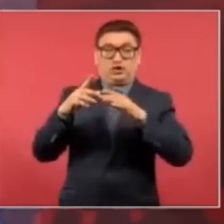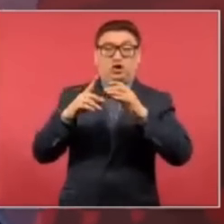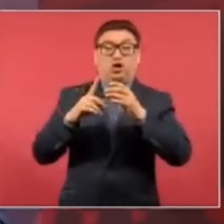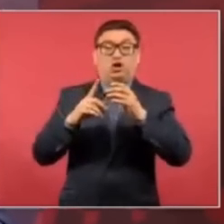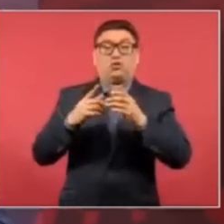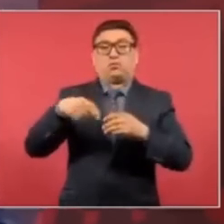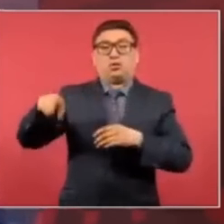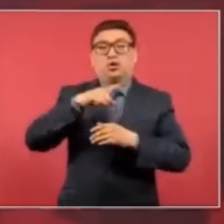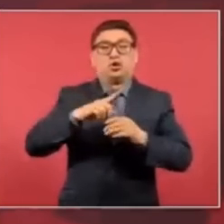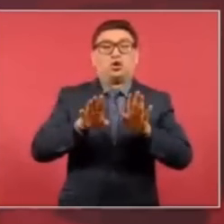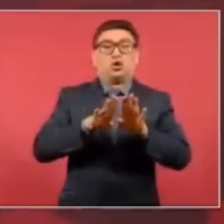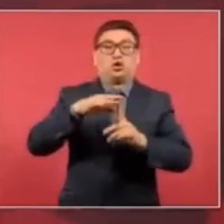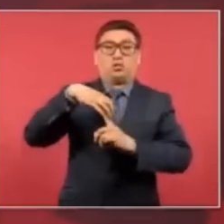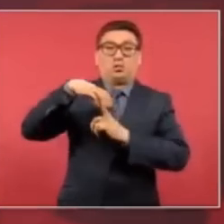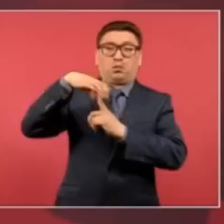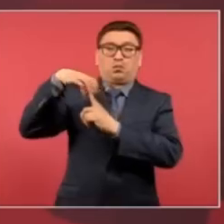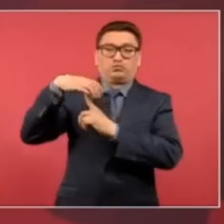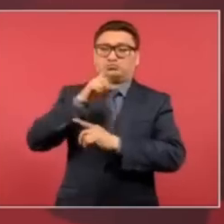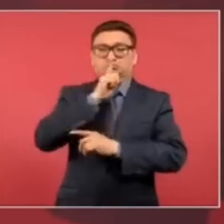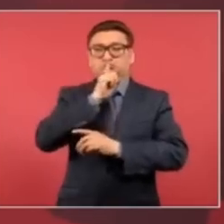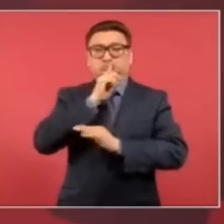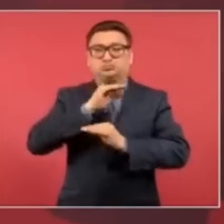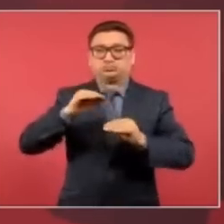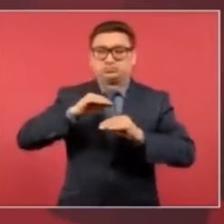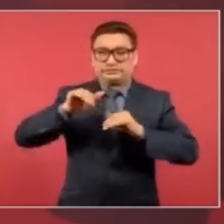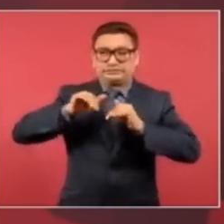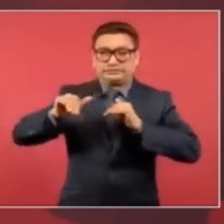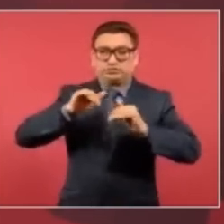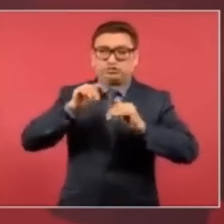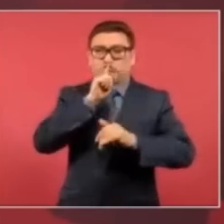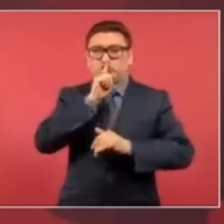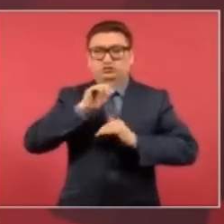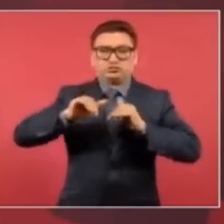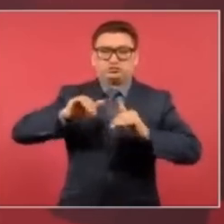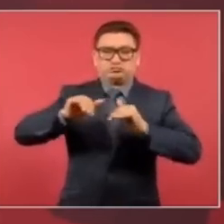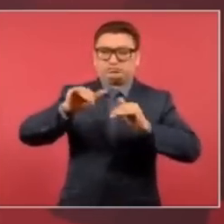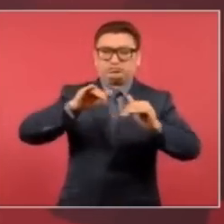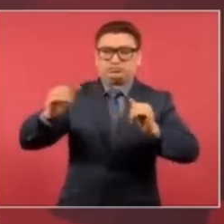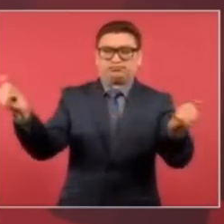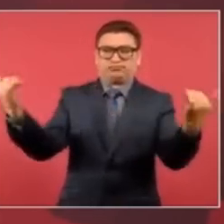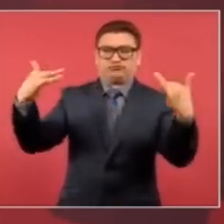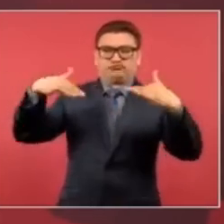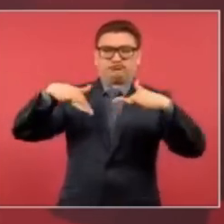la costumbre. Se corrió la voz, se reunieron